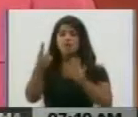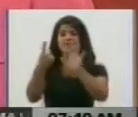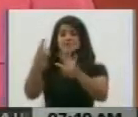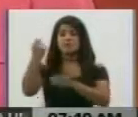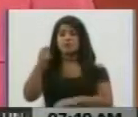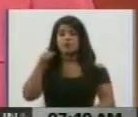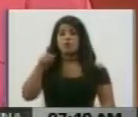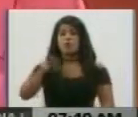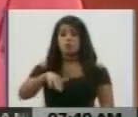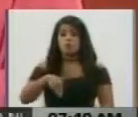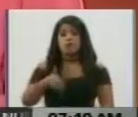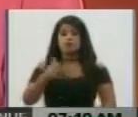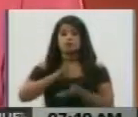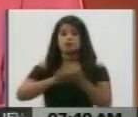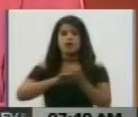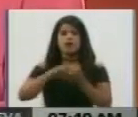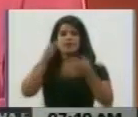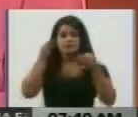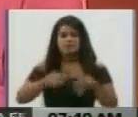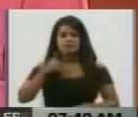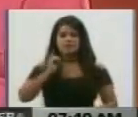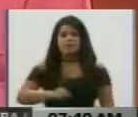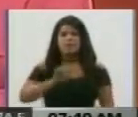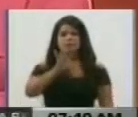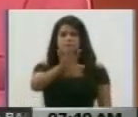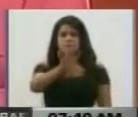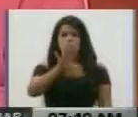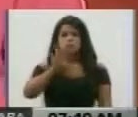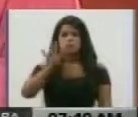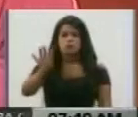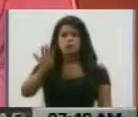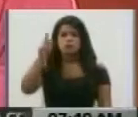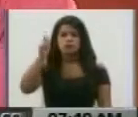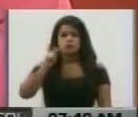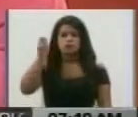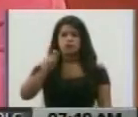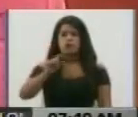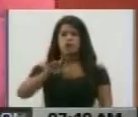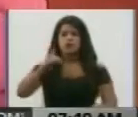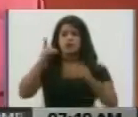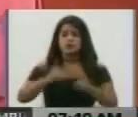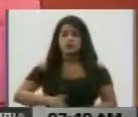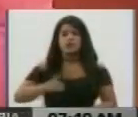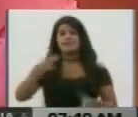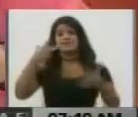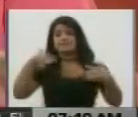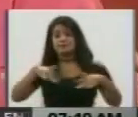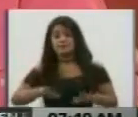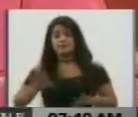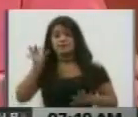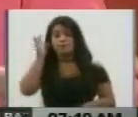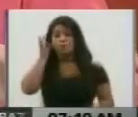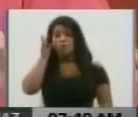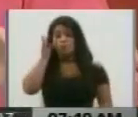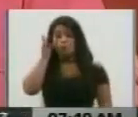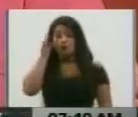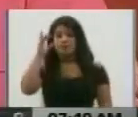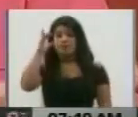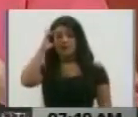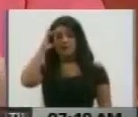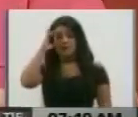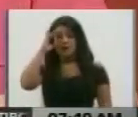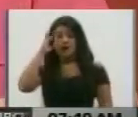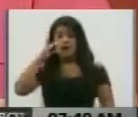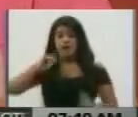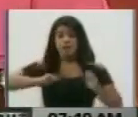eventualmente salir airosa del juicio. Son 54 senadores los que determinan si ella es definitivamente